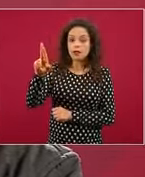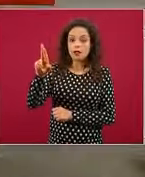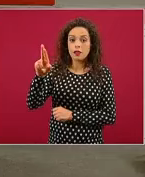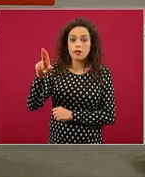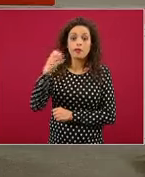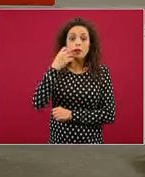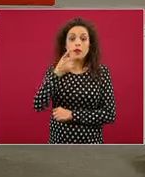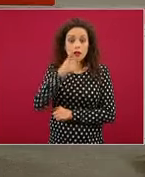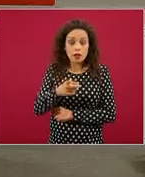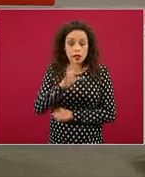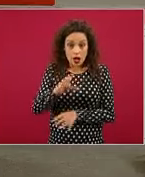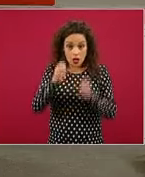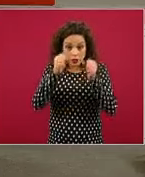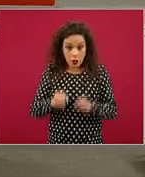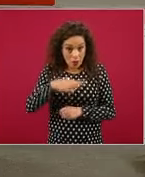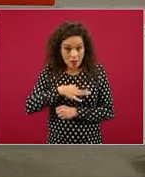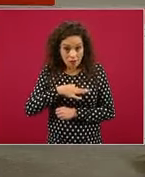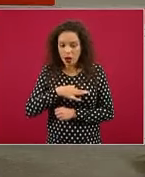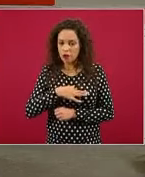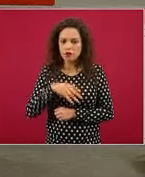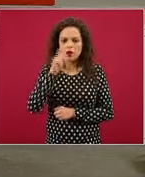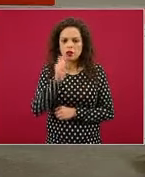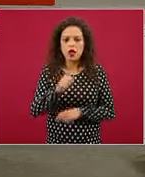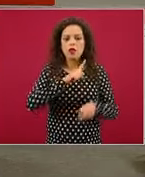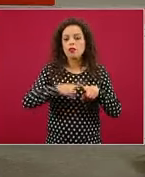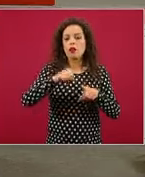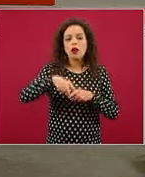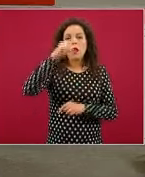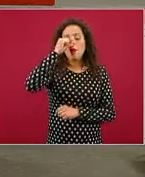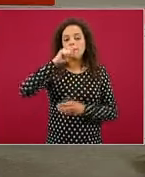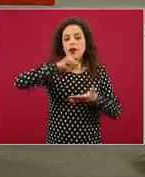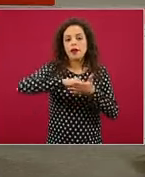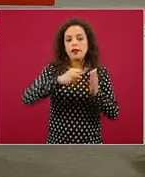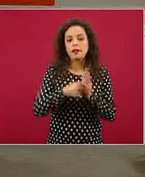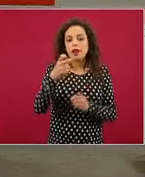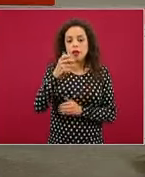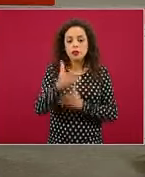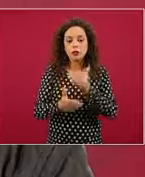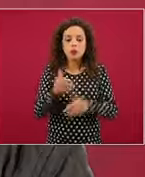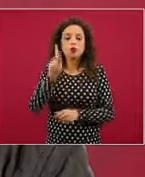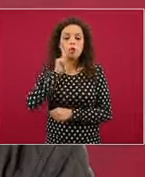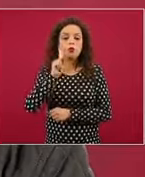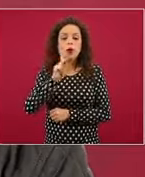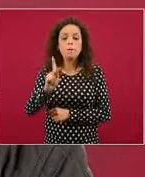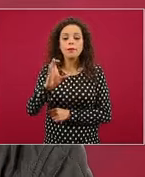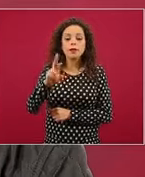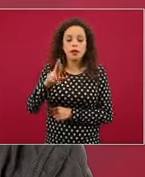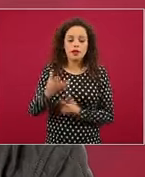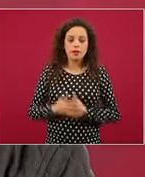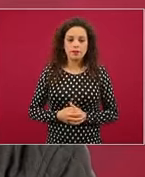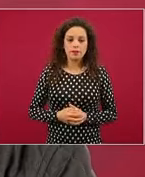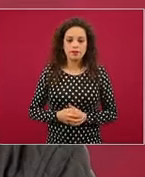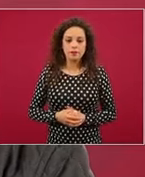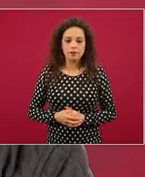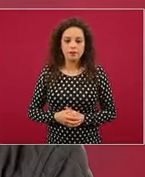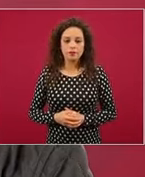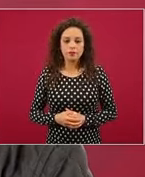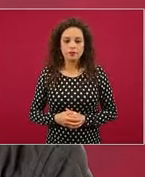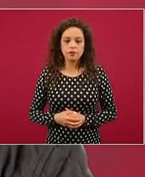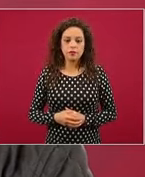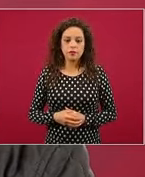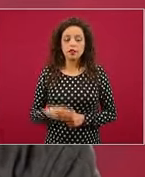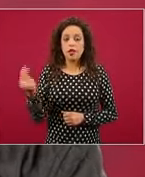múltiples razones. Puede ser desde fallas técnicas en el propio proceso del PCR. No es inusual que cuando no se siguen